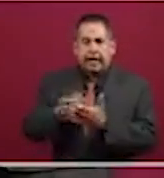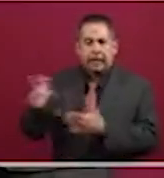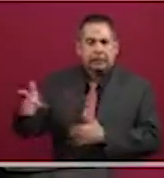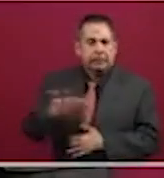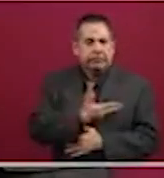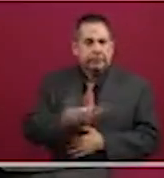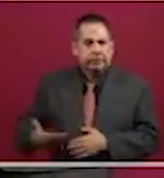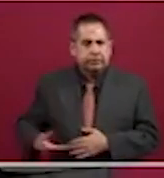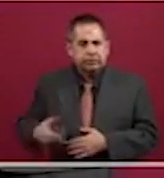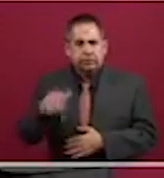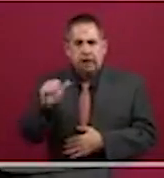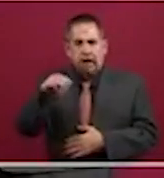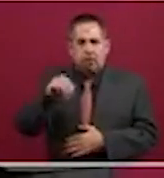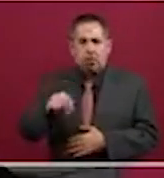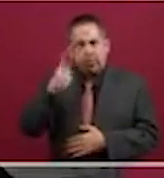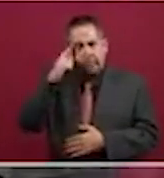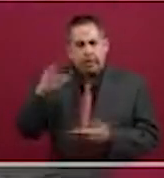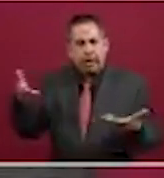l